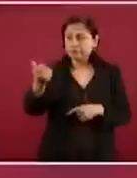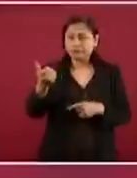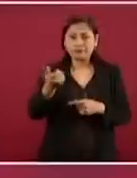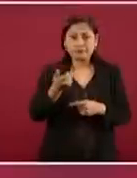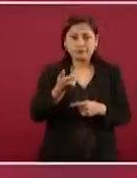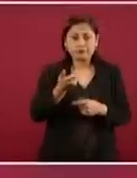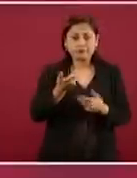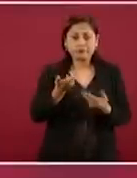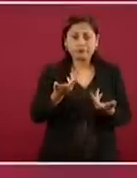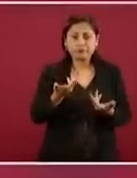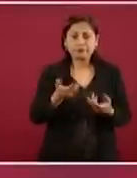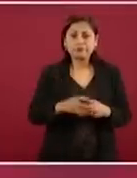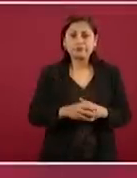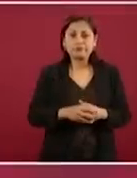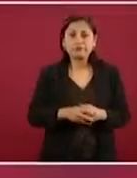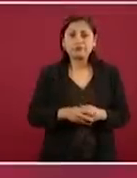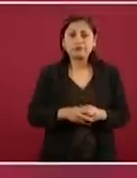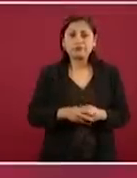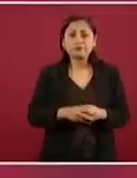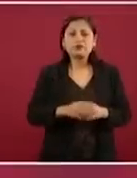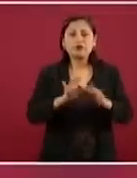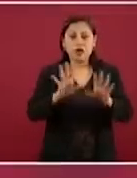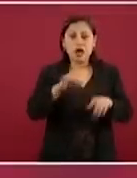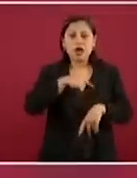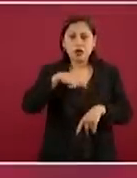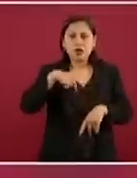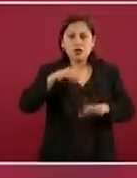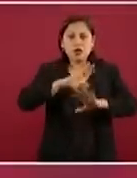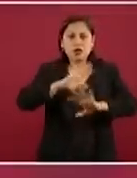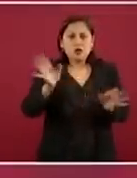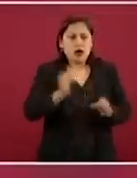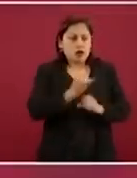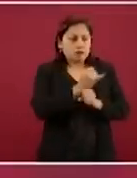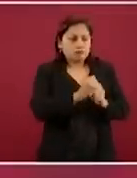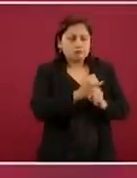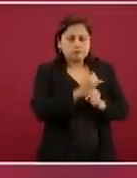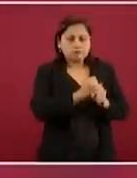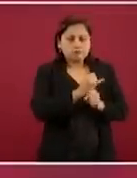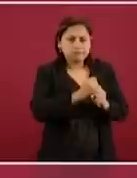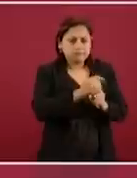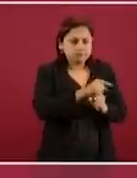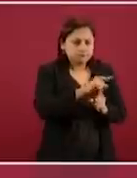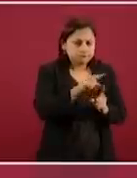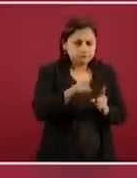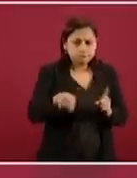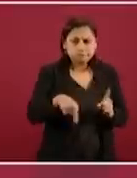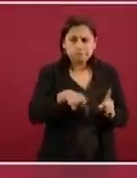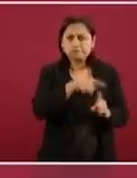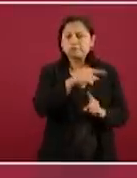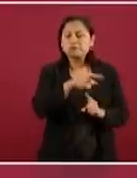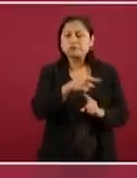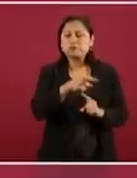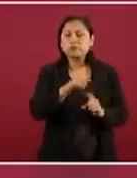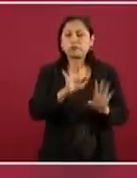hicimos un análisis y en promedio se gastan